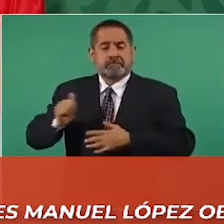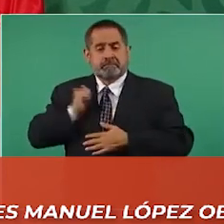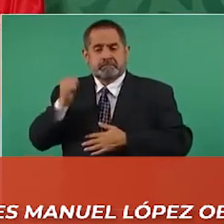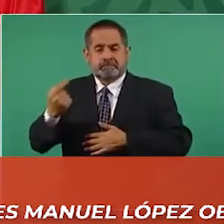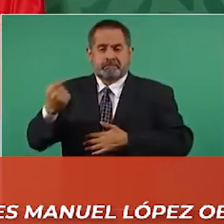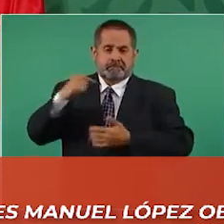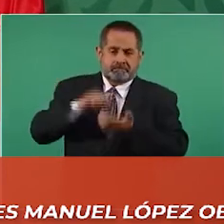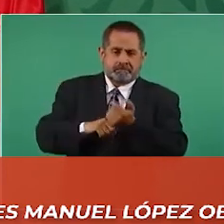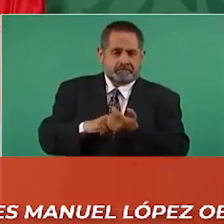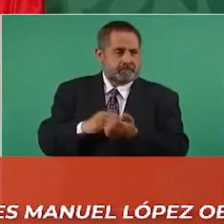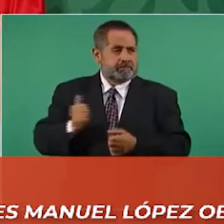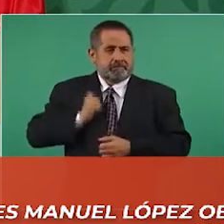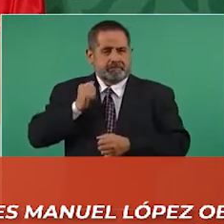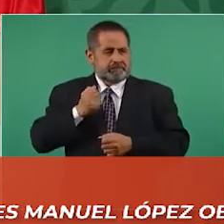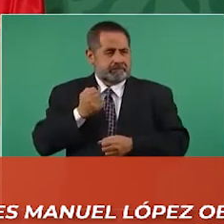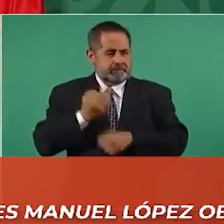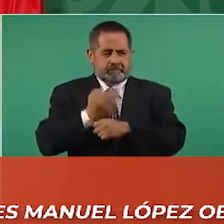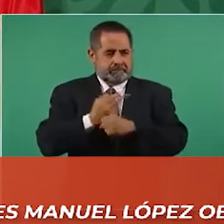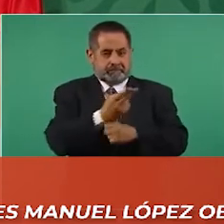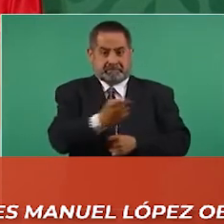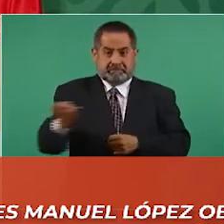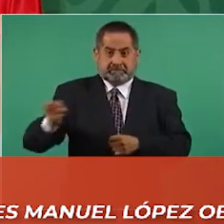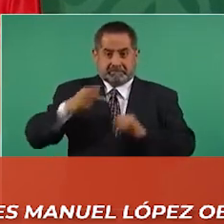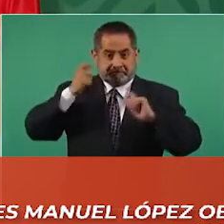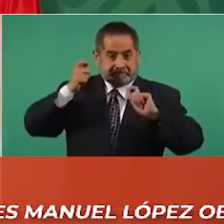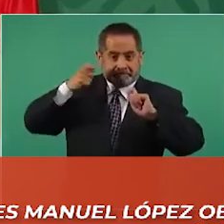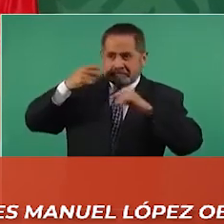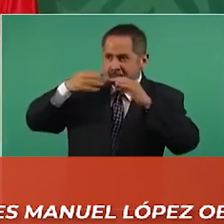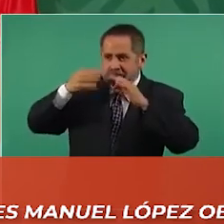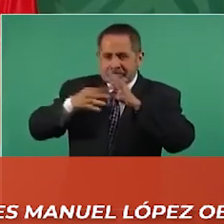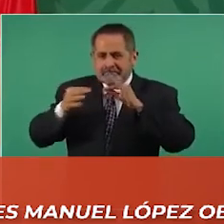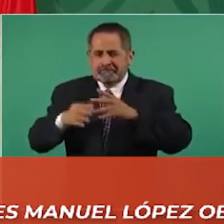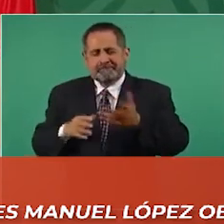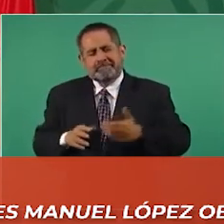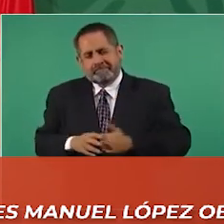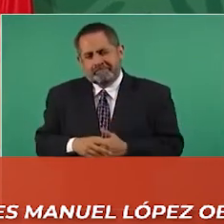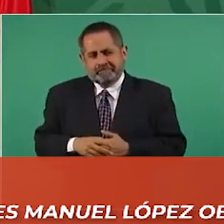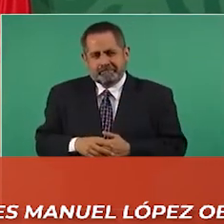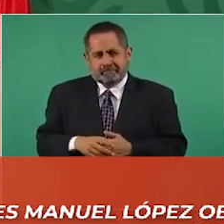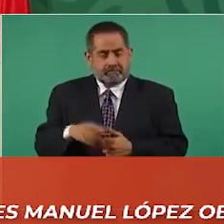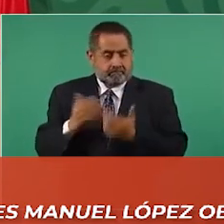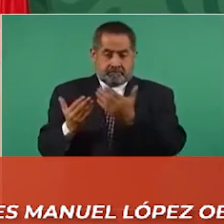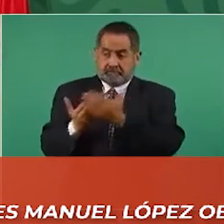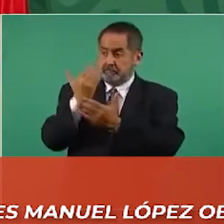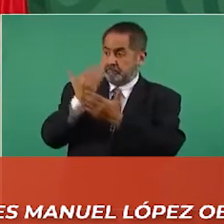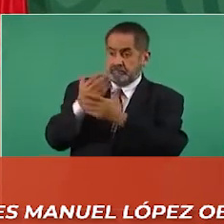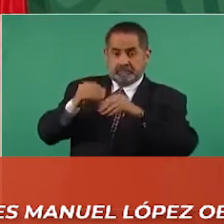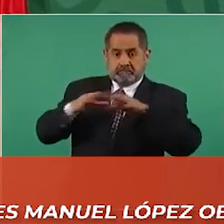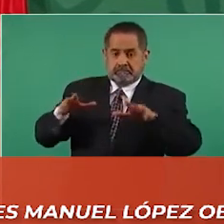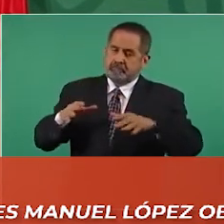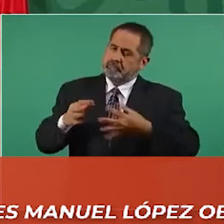aprovechar de que están ustedes, y no es poca cosa la mañanera, ¿no?